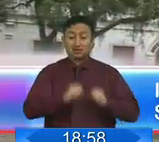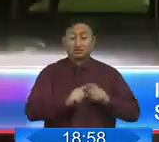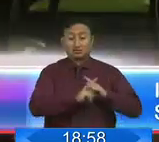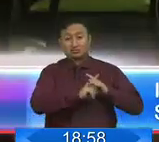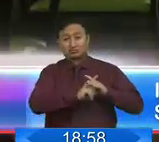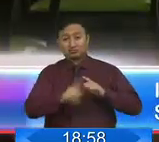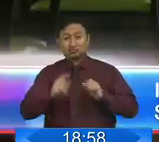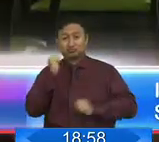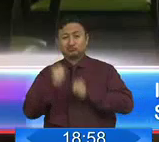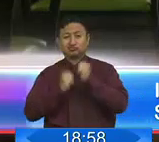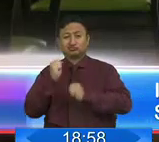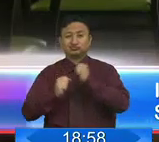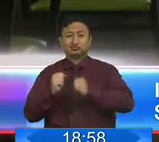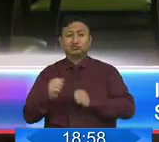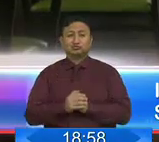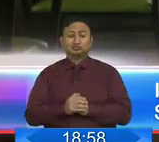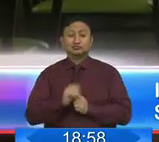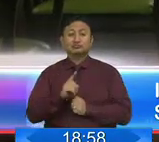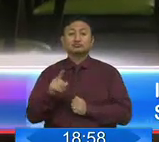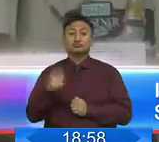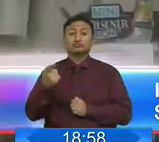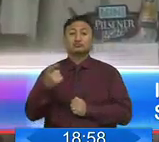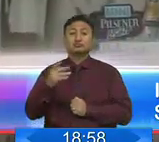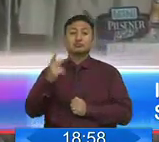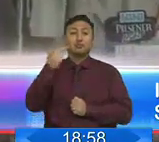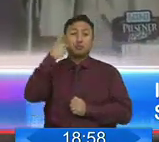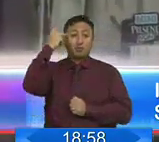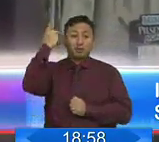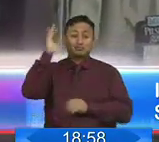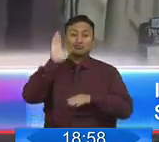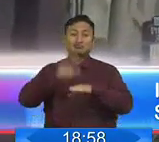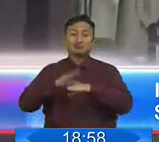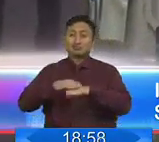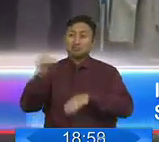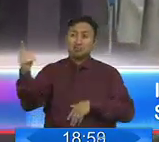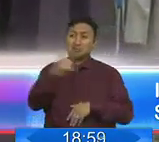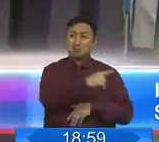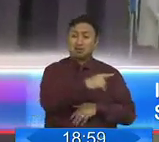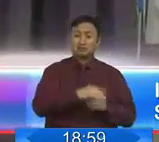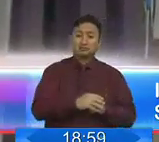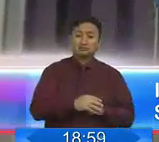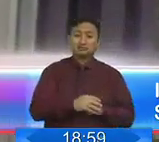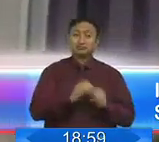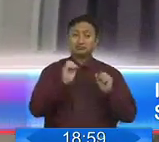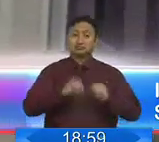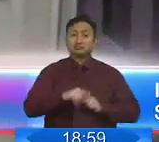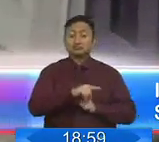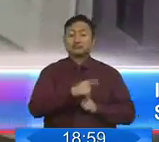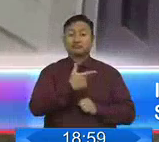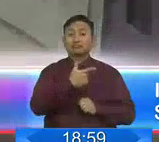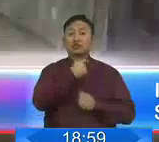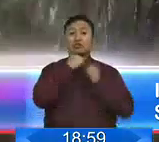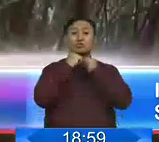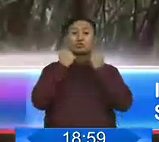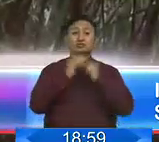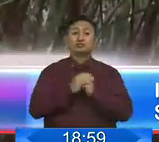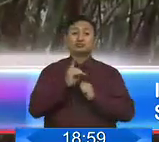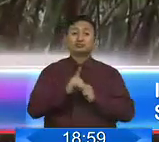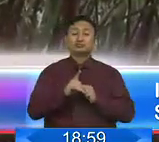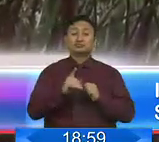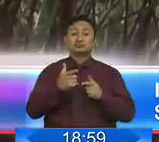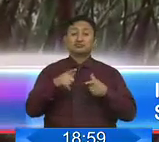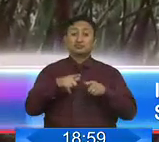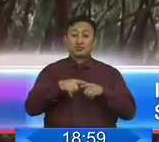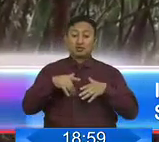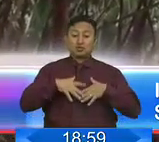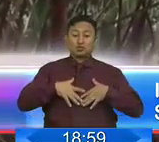instalaciones de la iglesia y se fue en busca de los padres para avisar lo que sucedió. Supuestamente el religioso rozó las partes íntimas de la